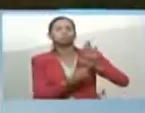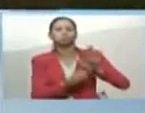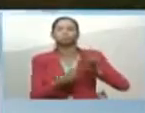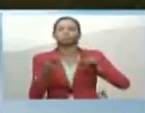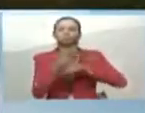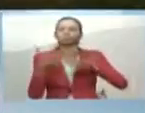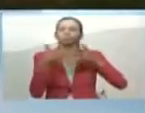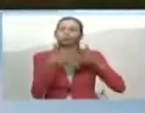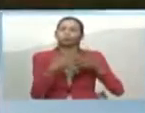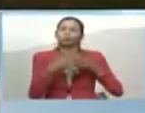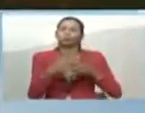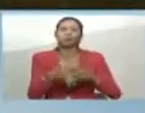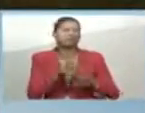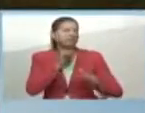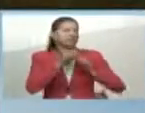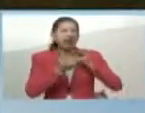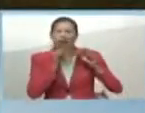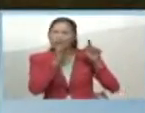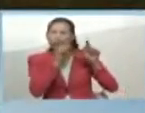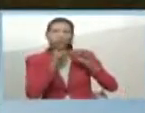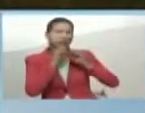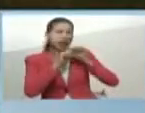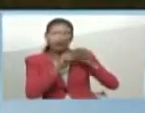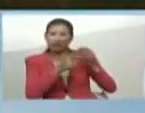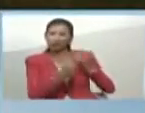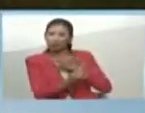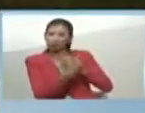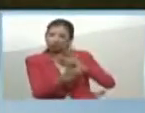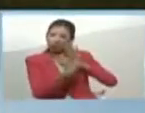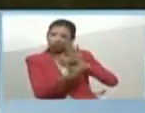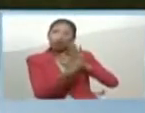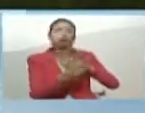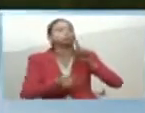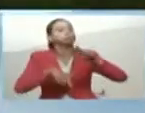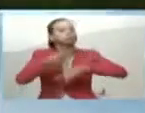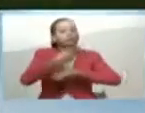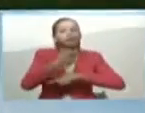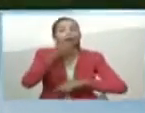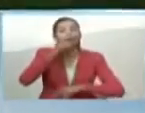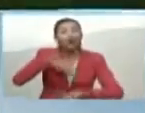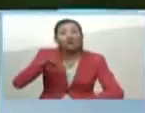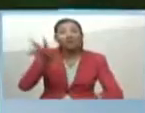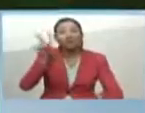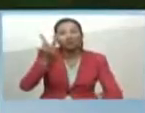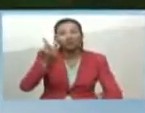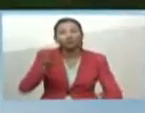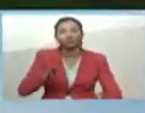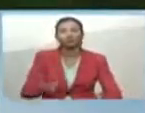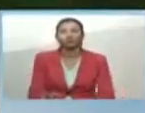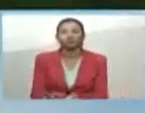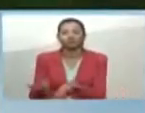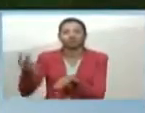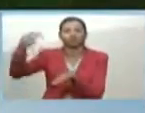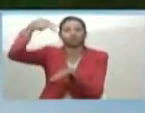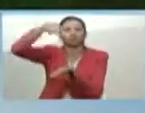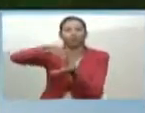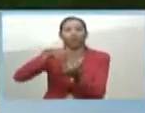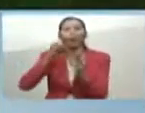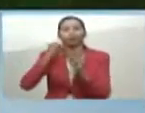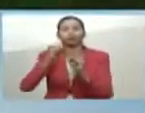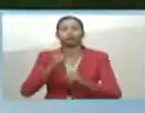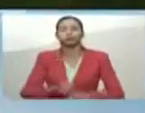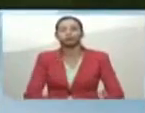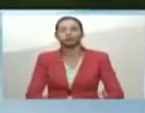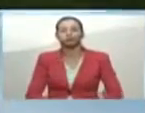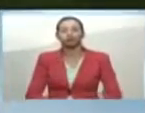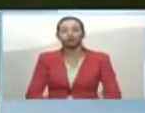mentiras, maldades, perversidades, decirle: el pueblo venezolano se levantará de este golpe